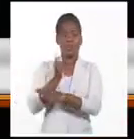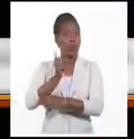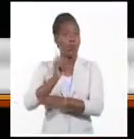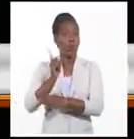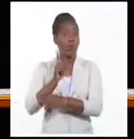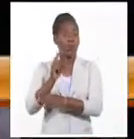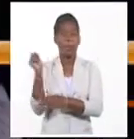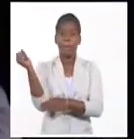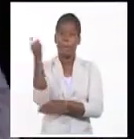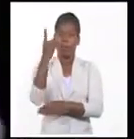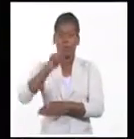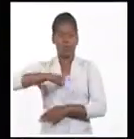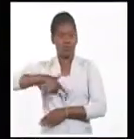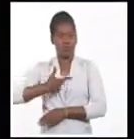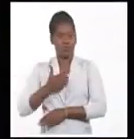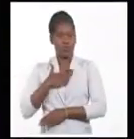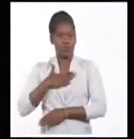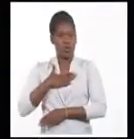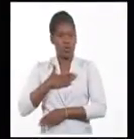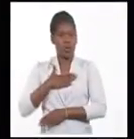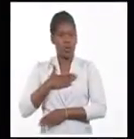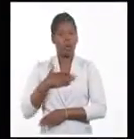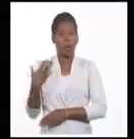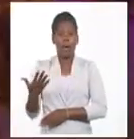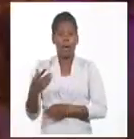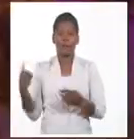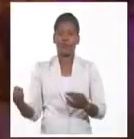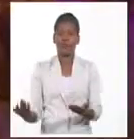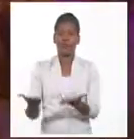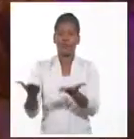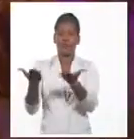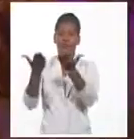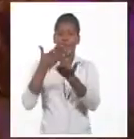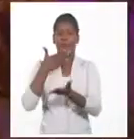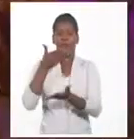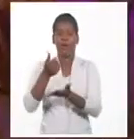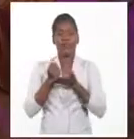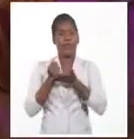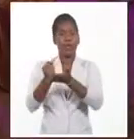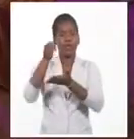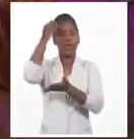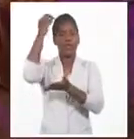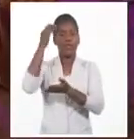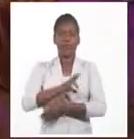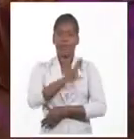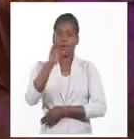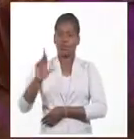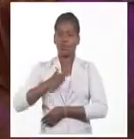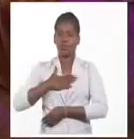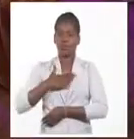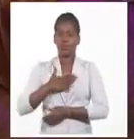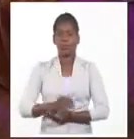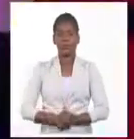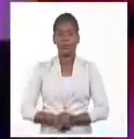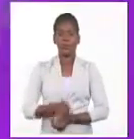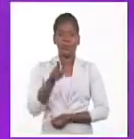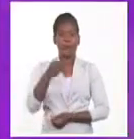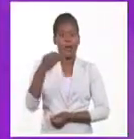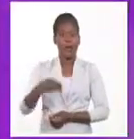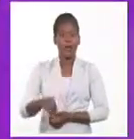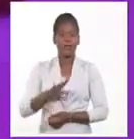sola. Tiene que existir una sola cultura, porque si no, se nos va la revolución de verdad. El Comité Provincial de la UNIAC aprovechó la ocasión para conferir el